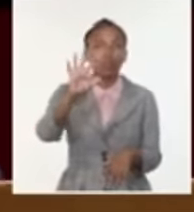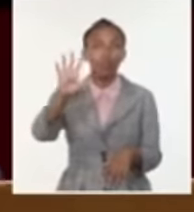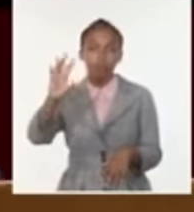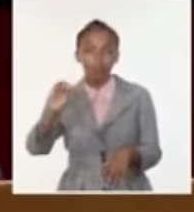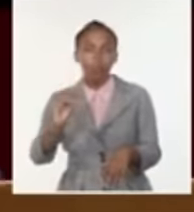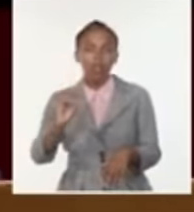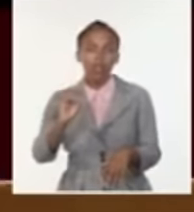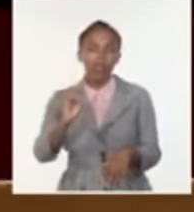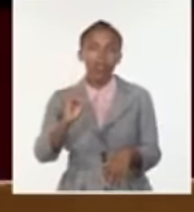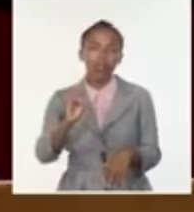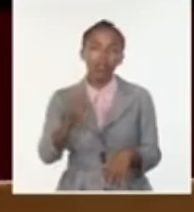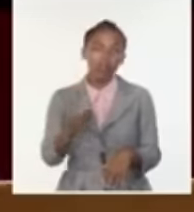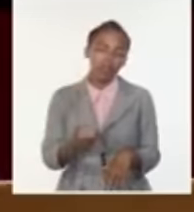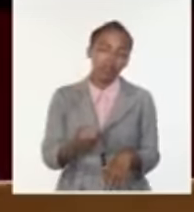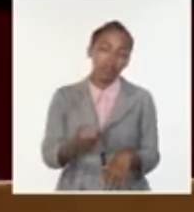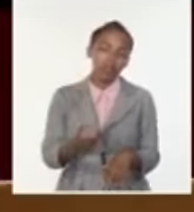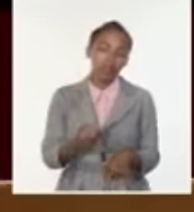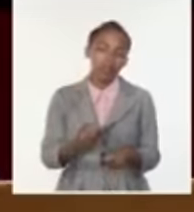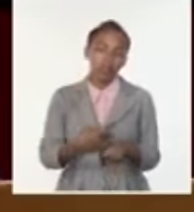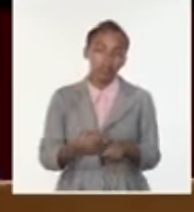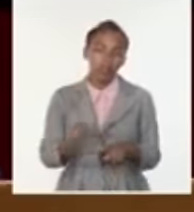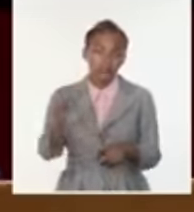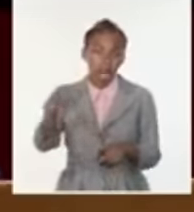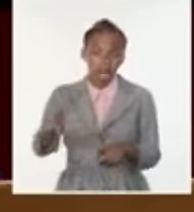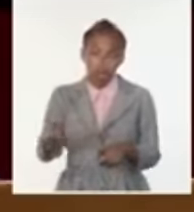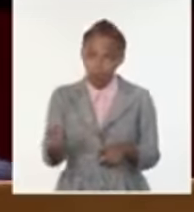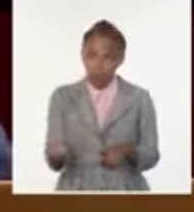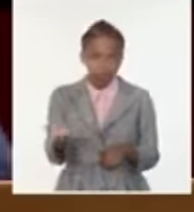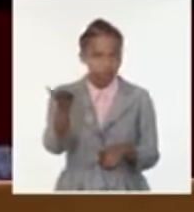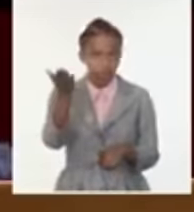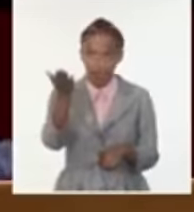dijo, donde está ahí no se sube, porque este es